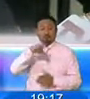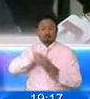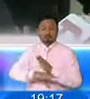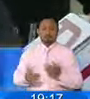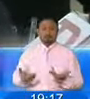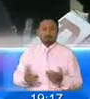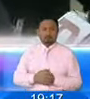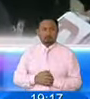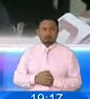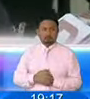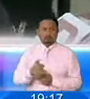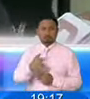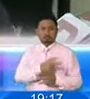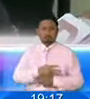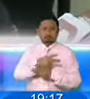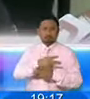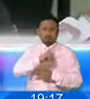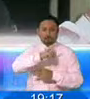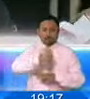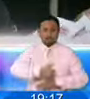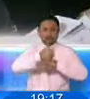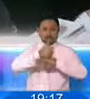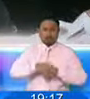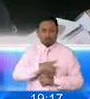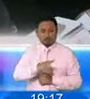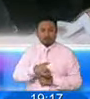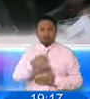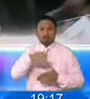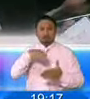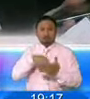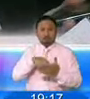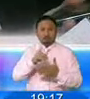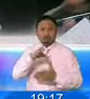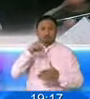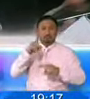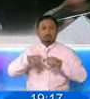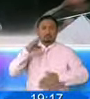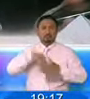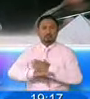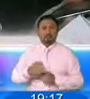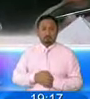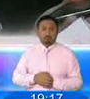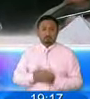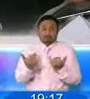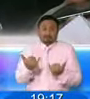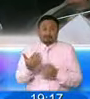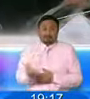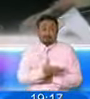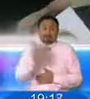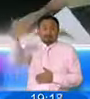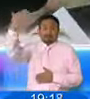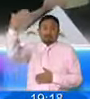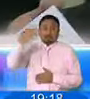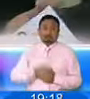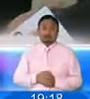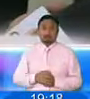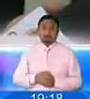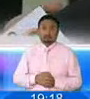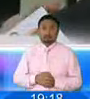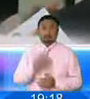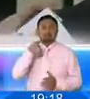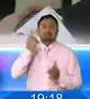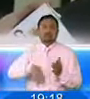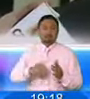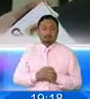a la autoridad, a la concejal Ivonne Fonlit, que se le impidió el ingreso. A este punto ha llegado el alcalde para con el fin de que